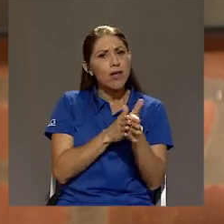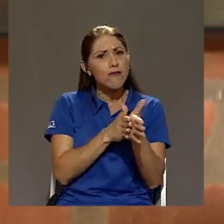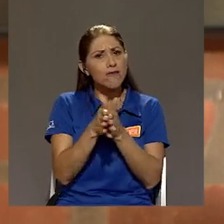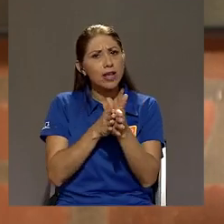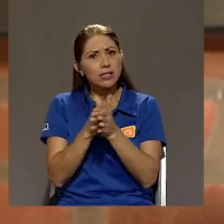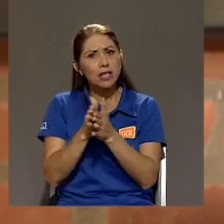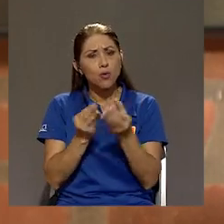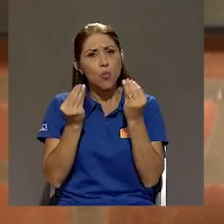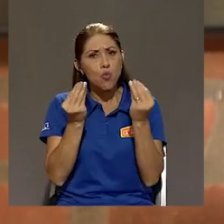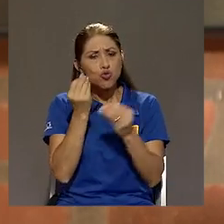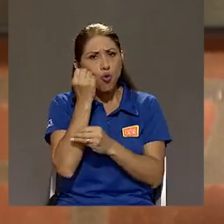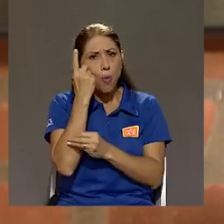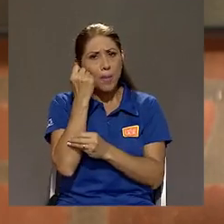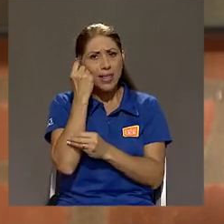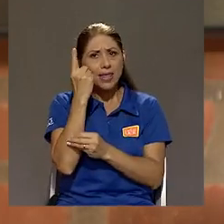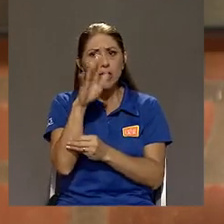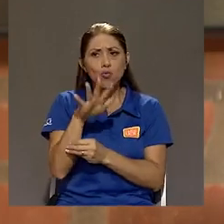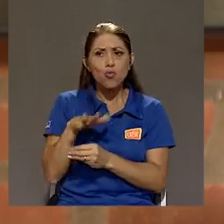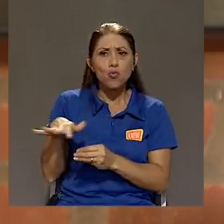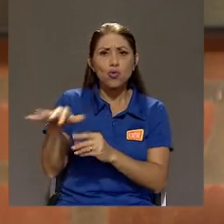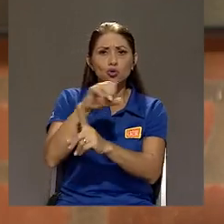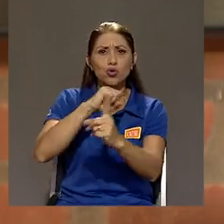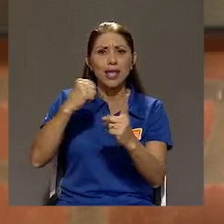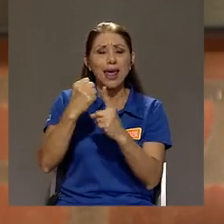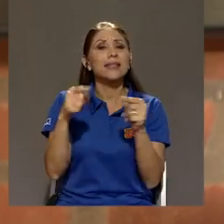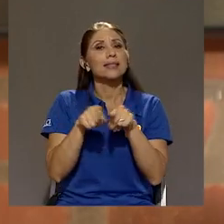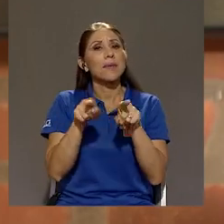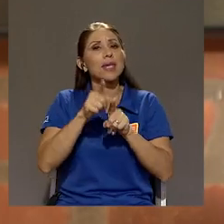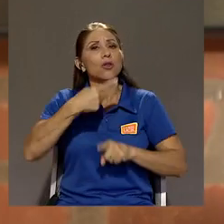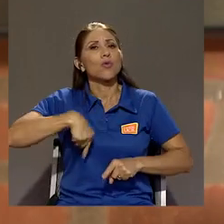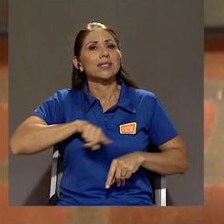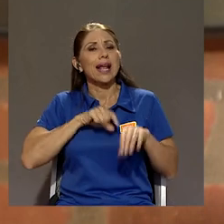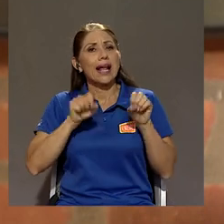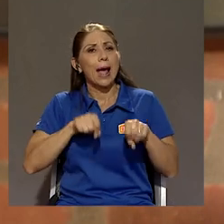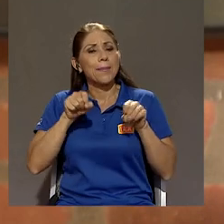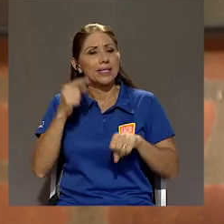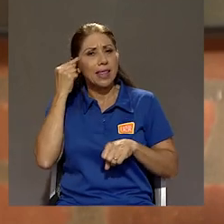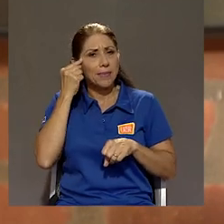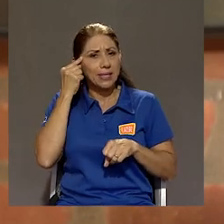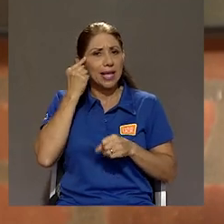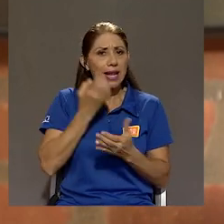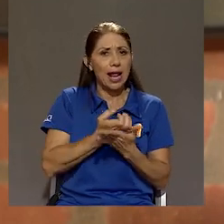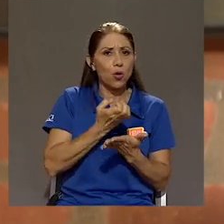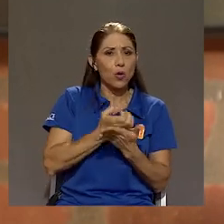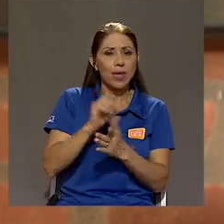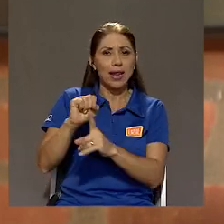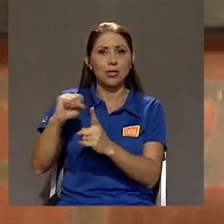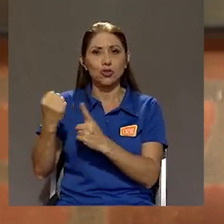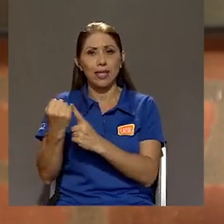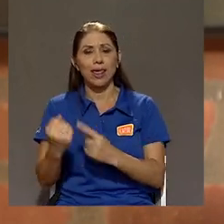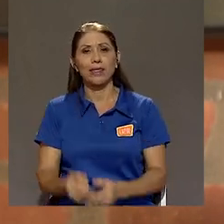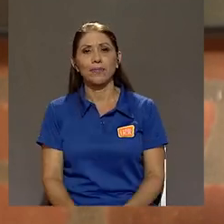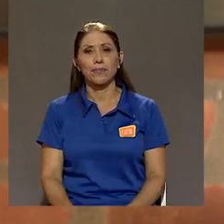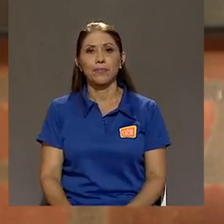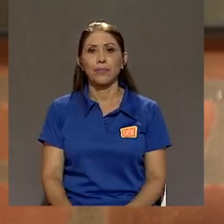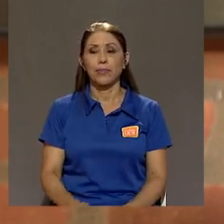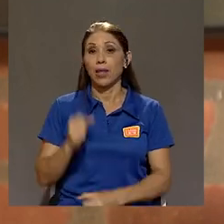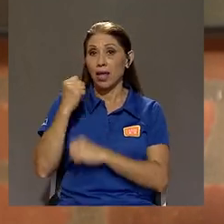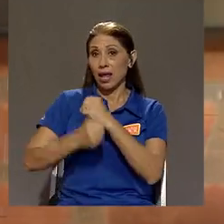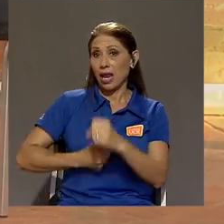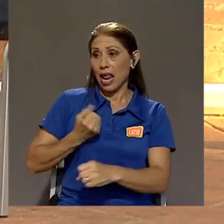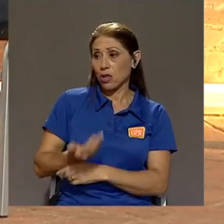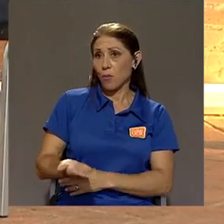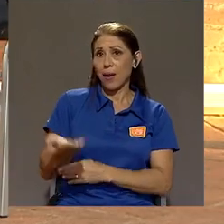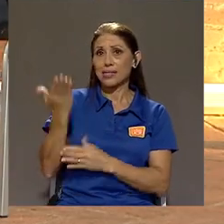solo nuestra comprensión de estas sociedades, sino enriqueciendo mucho nuestra capacidad de pensar en la economía y en la sociedad.